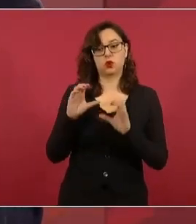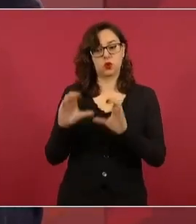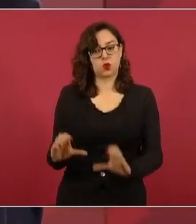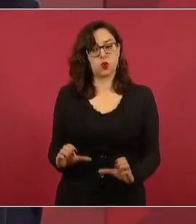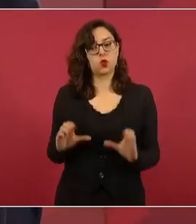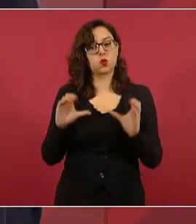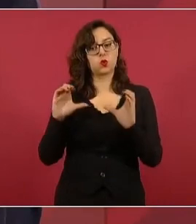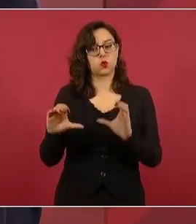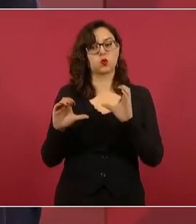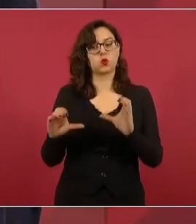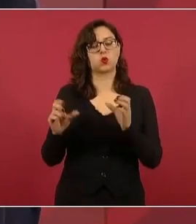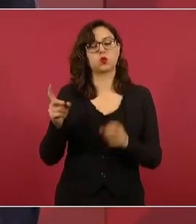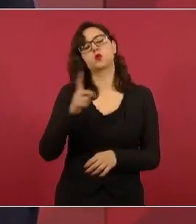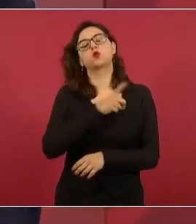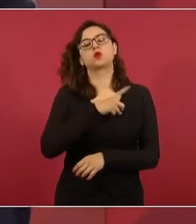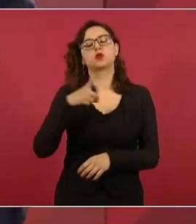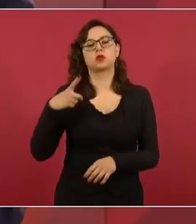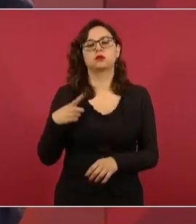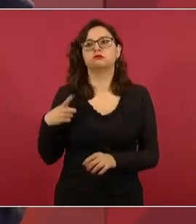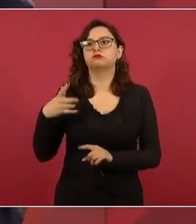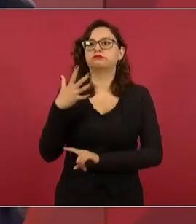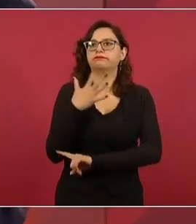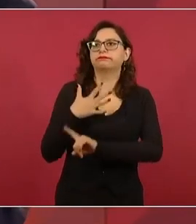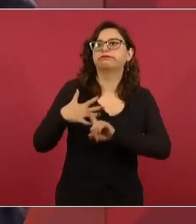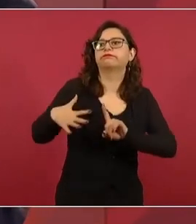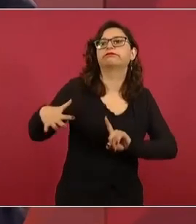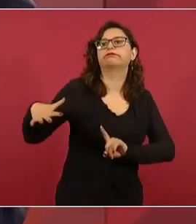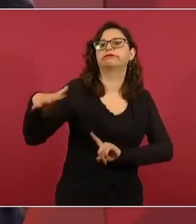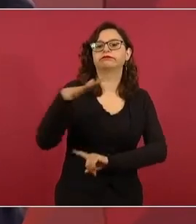porque es un medio ambiente